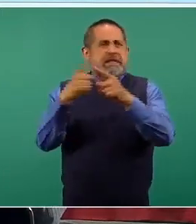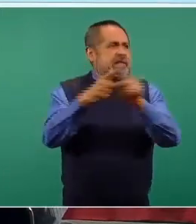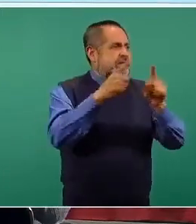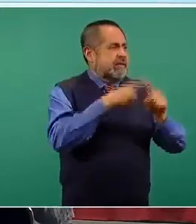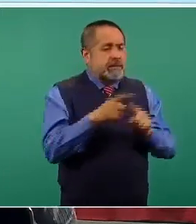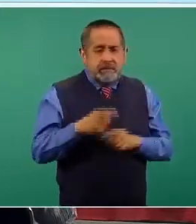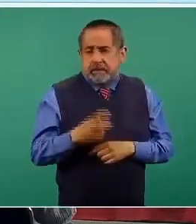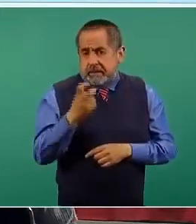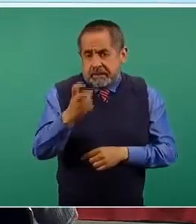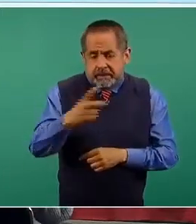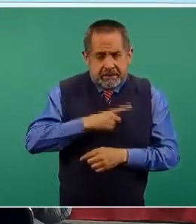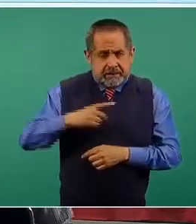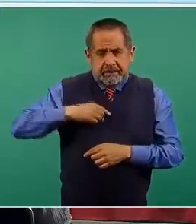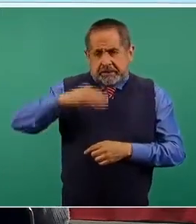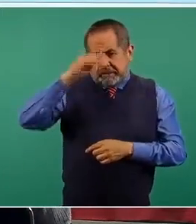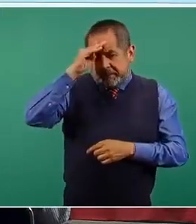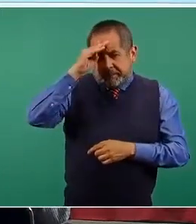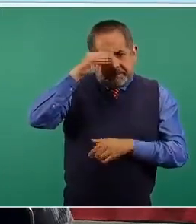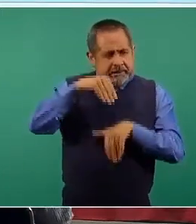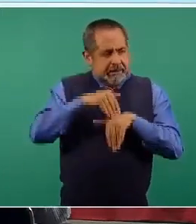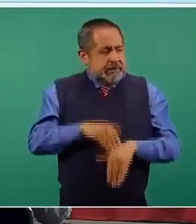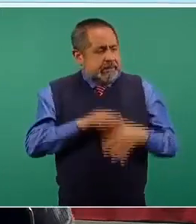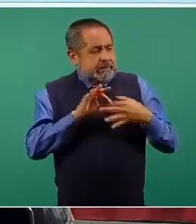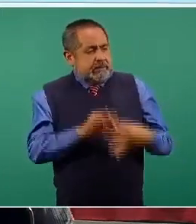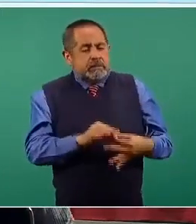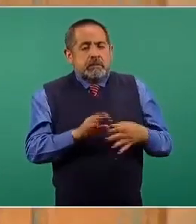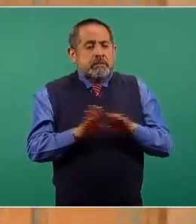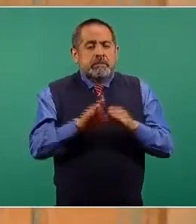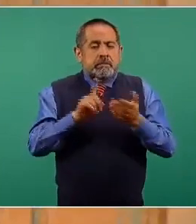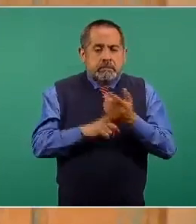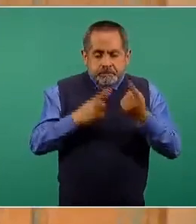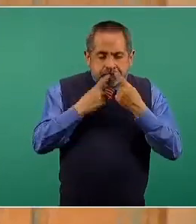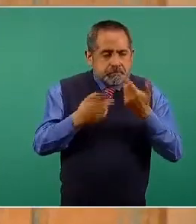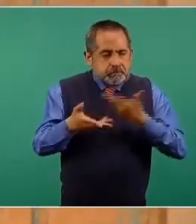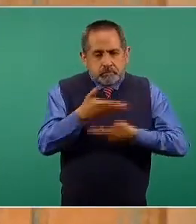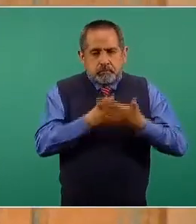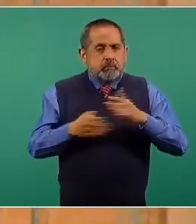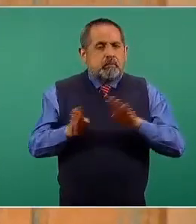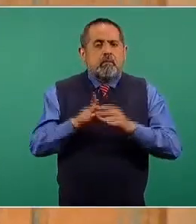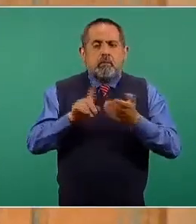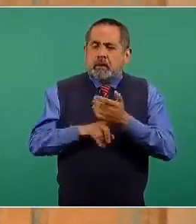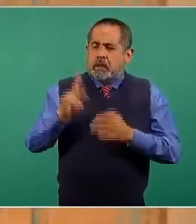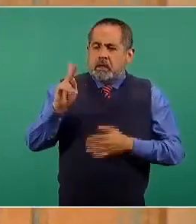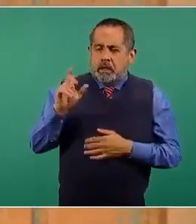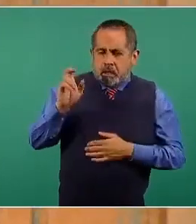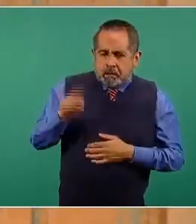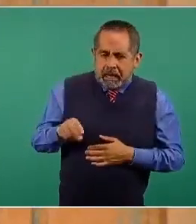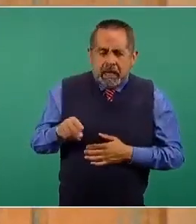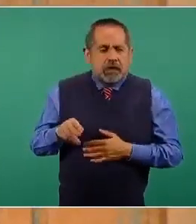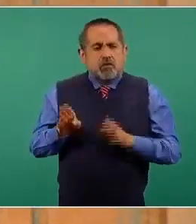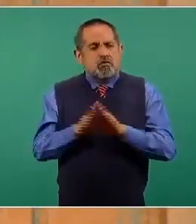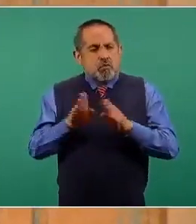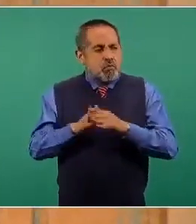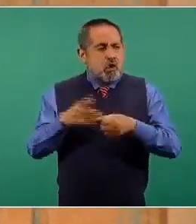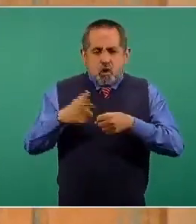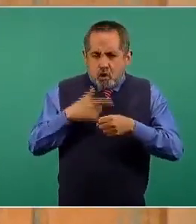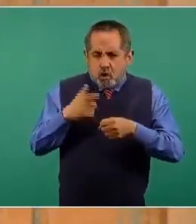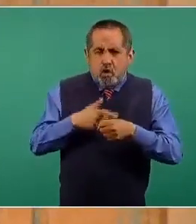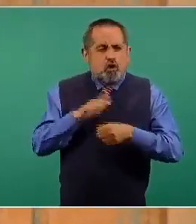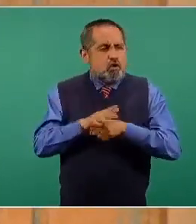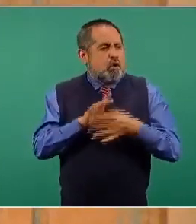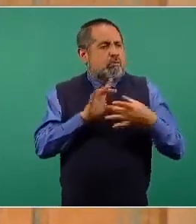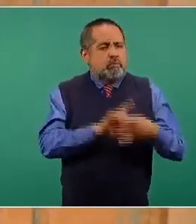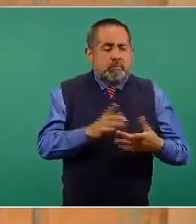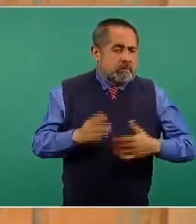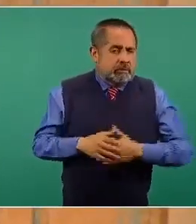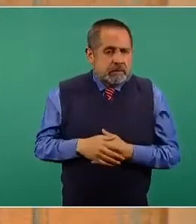lo que tenemos que tener es ser muy apegados a las medidas de acuerdo a la estratificación y de acuerdo al color que tengamos.